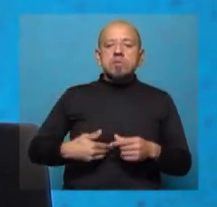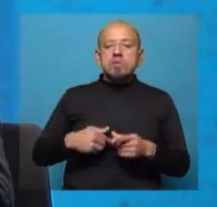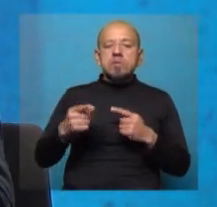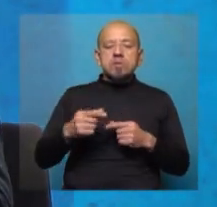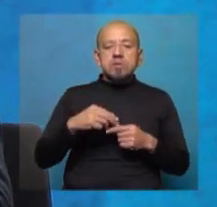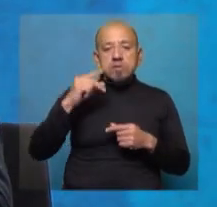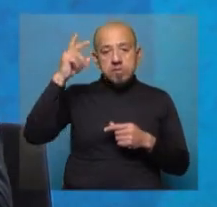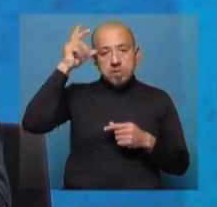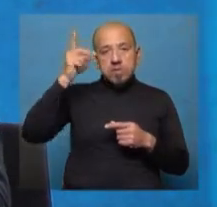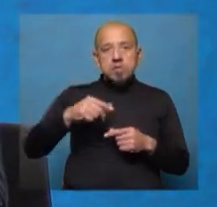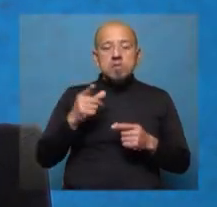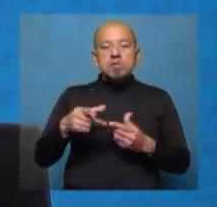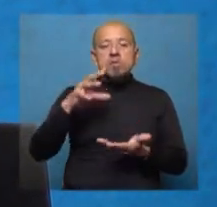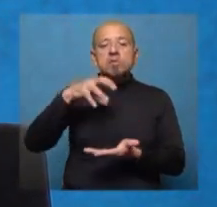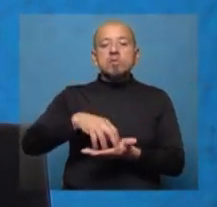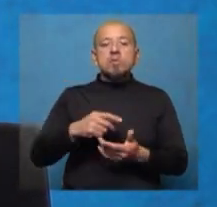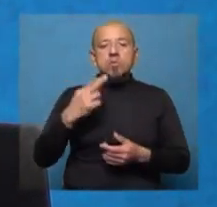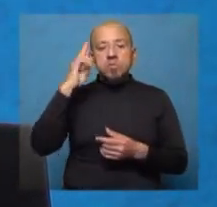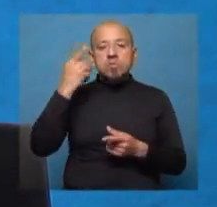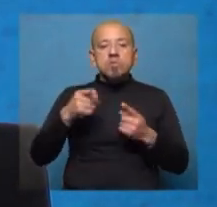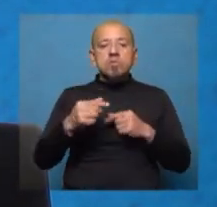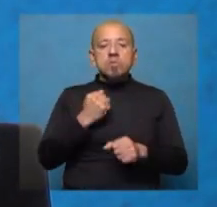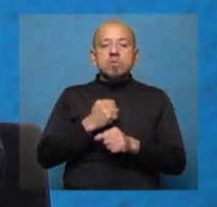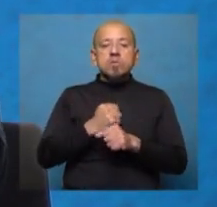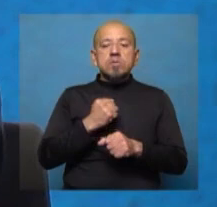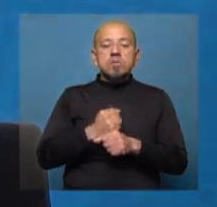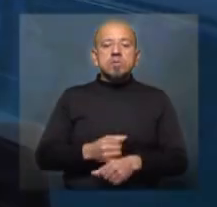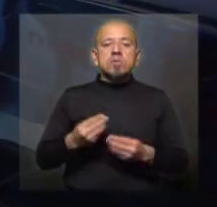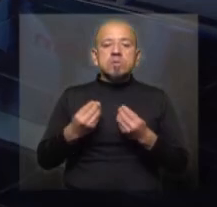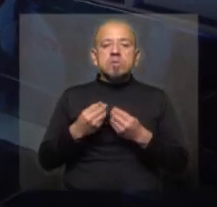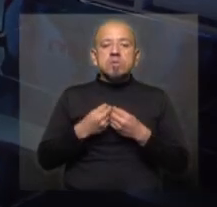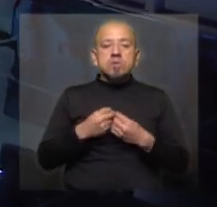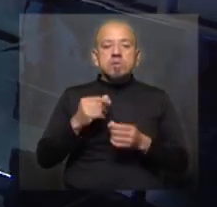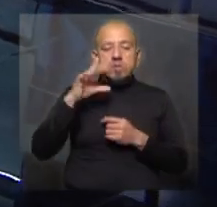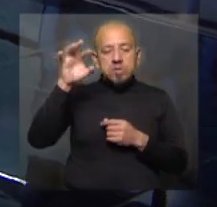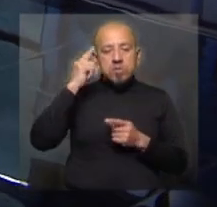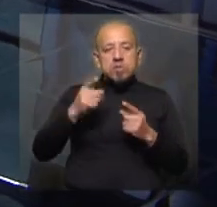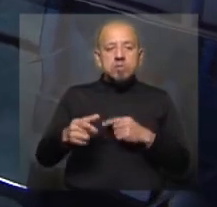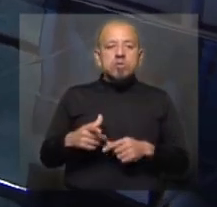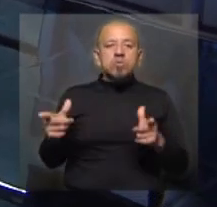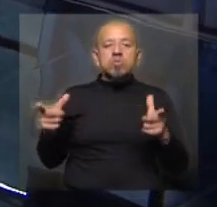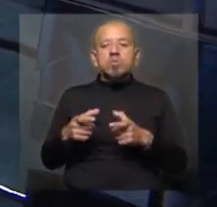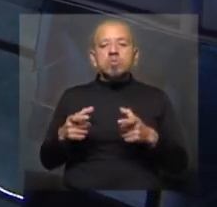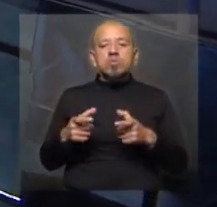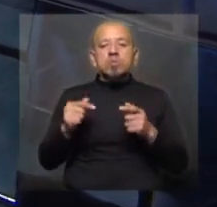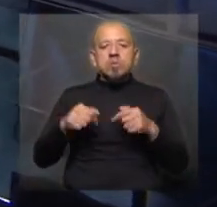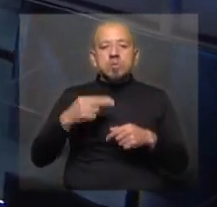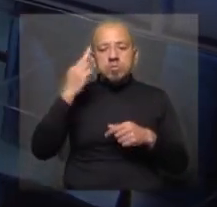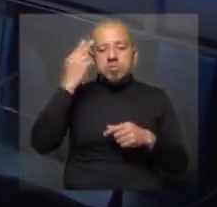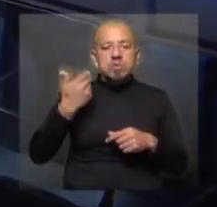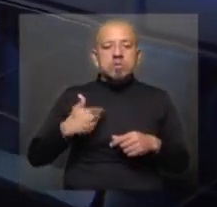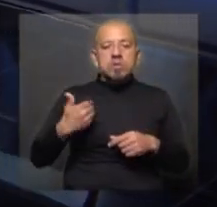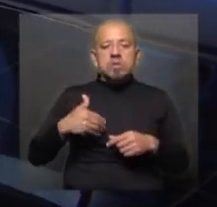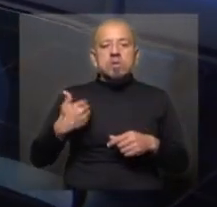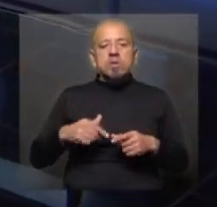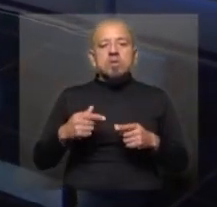Uruguay fuera sede del mundial 2030 en ese contexto a vos te tocó trabajar mucho recuerdo que tuviste un montón de reuniones aquí en Uruguay en Argentina en